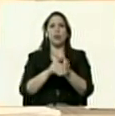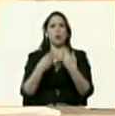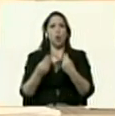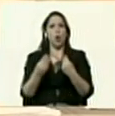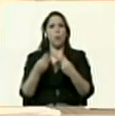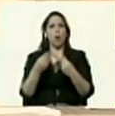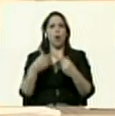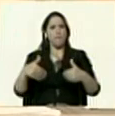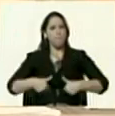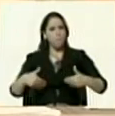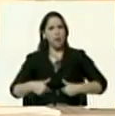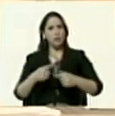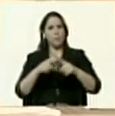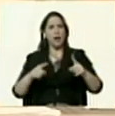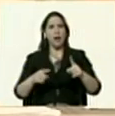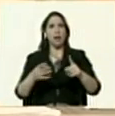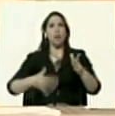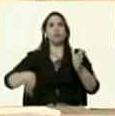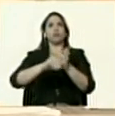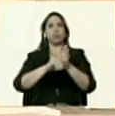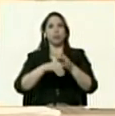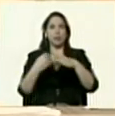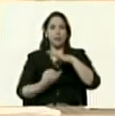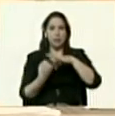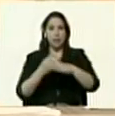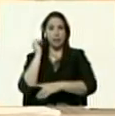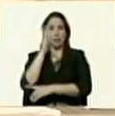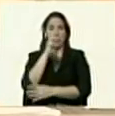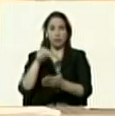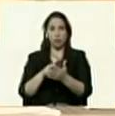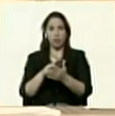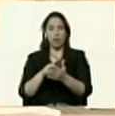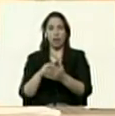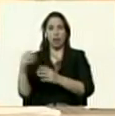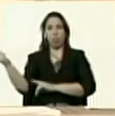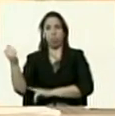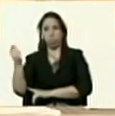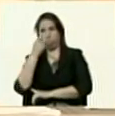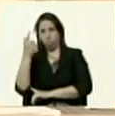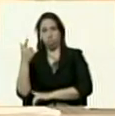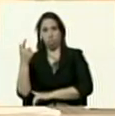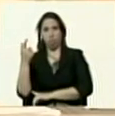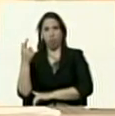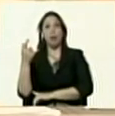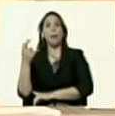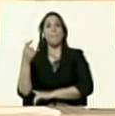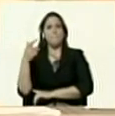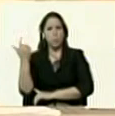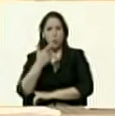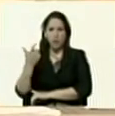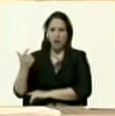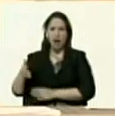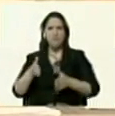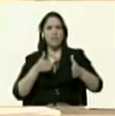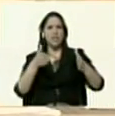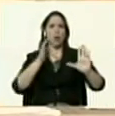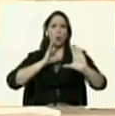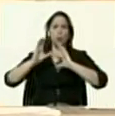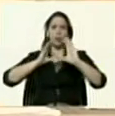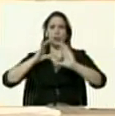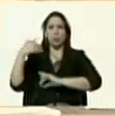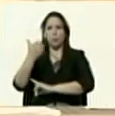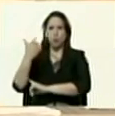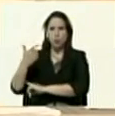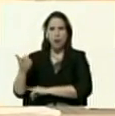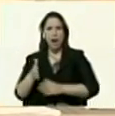un esfuerzo para reinstitucionalizar la Asamblea Nacional en desacato, para buscar vías de comunicación, para